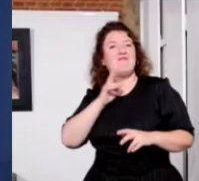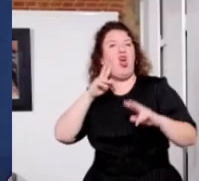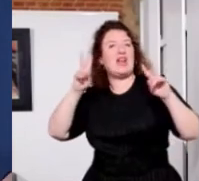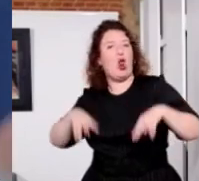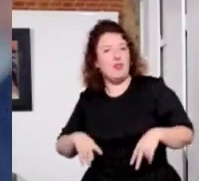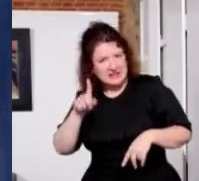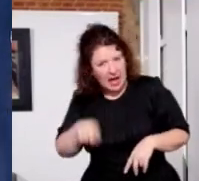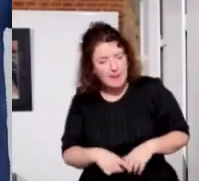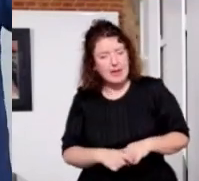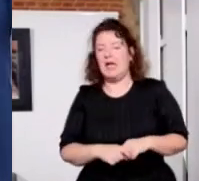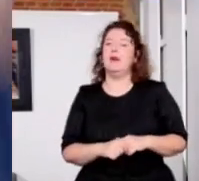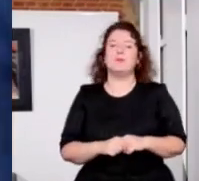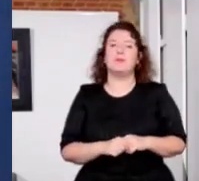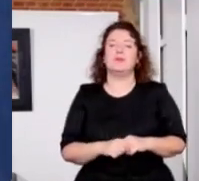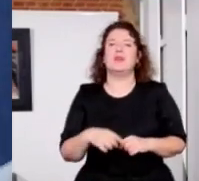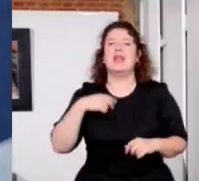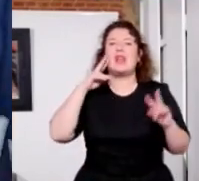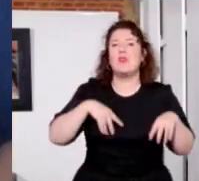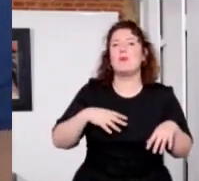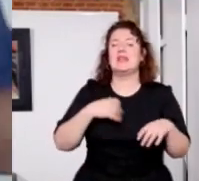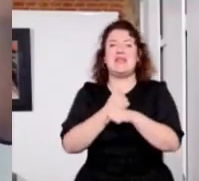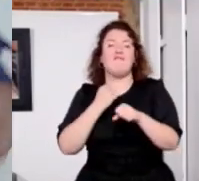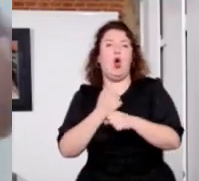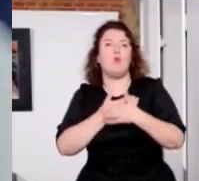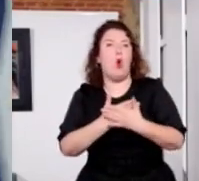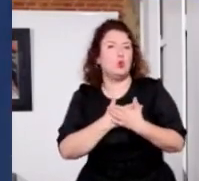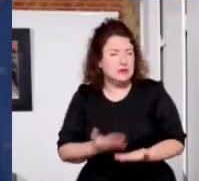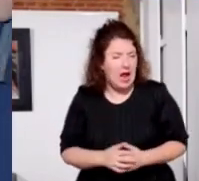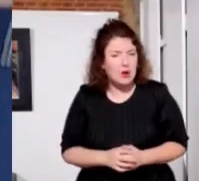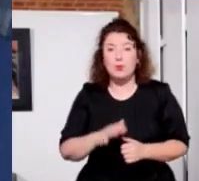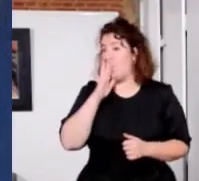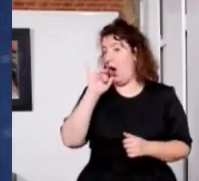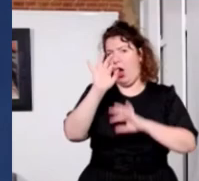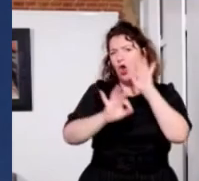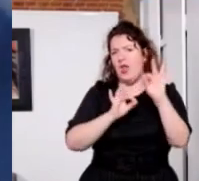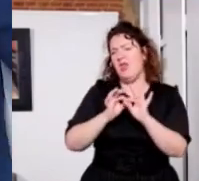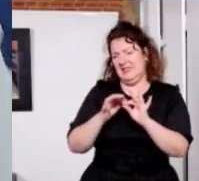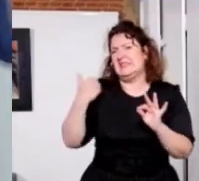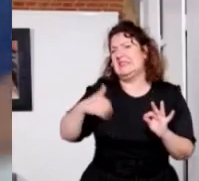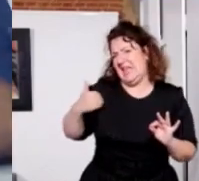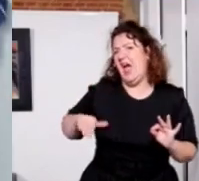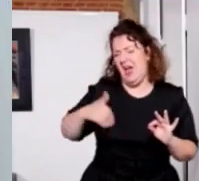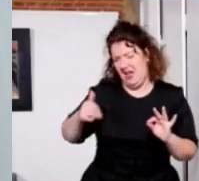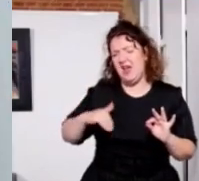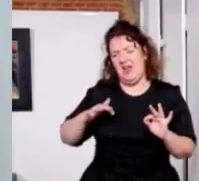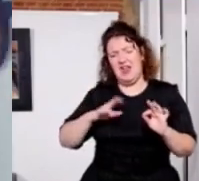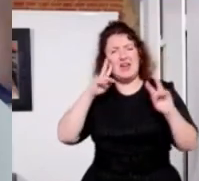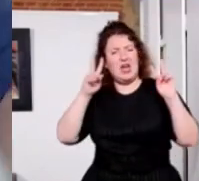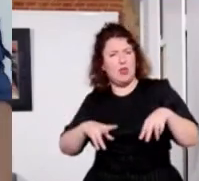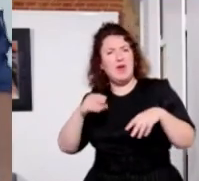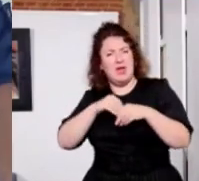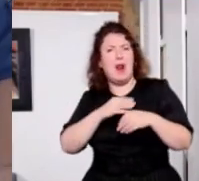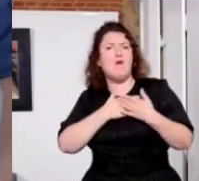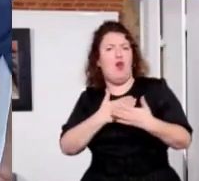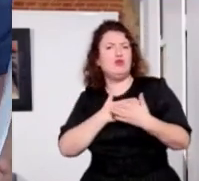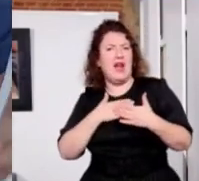reconocimientos, reconocimiento a la tarea del voluntariado. ¿Por qué? Porque hay organizaciones que ya están haciendo este tipo de reconocimientos para el